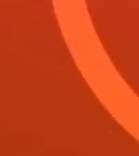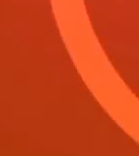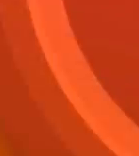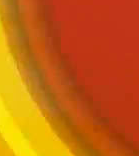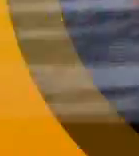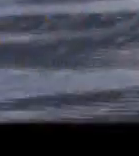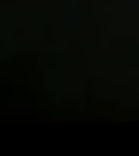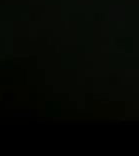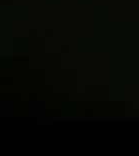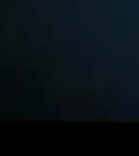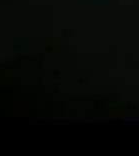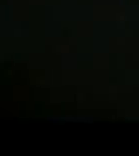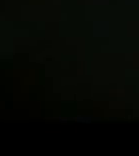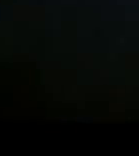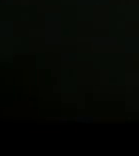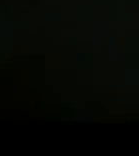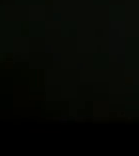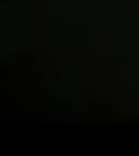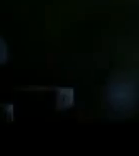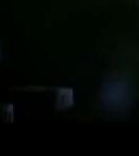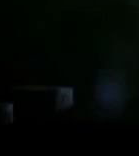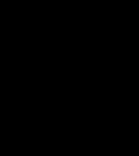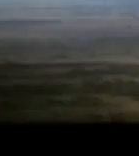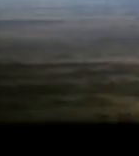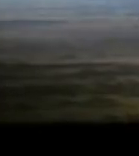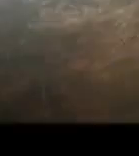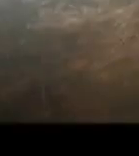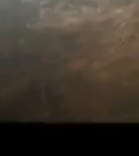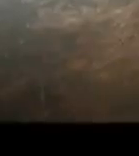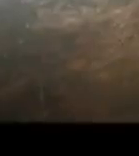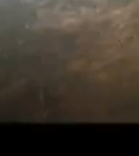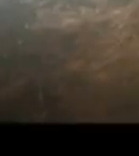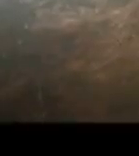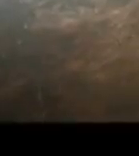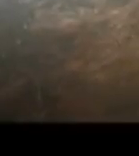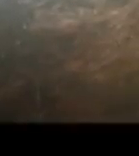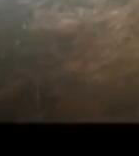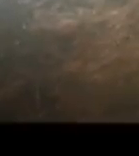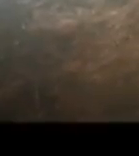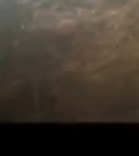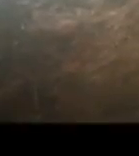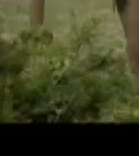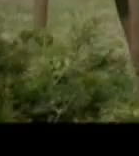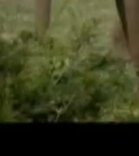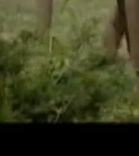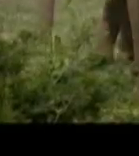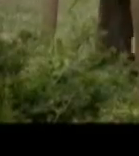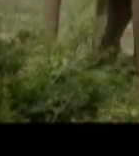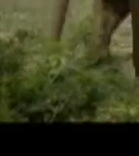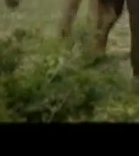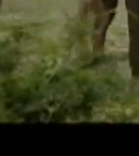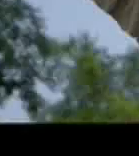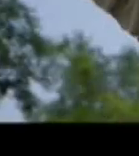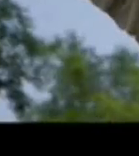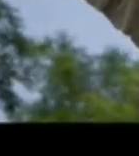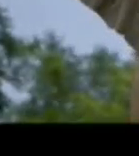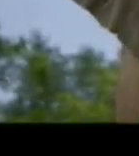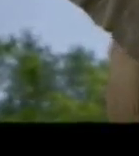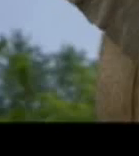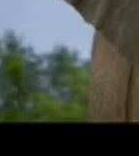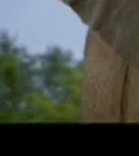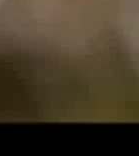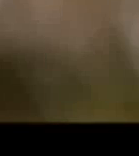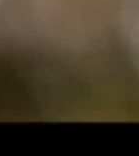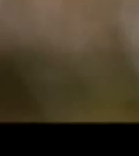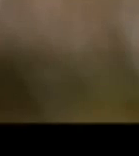Imaginen un mundo donde pudieran ver con el sonido, escuchar tormentas a cientos de kilómetros de distancia.